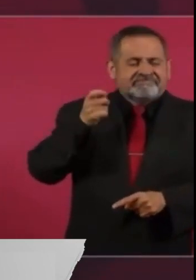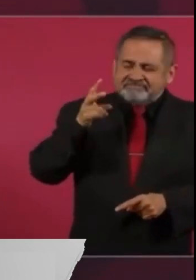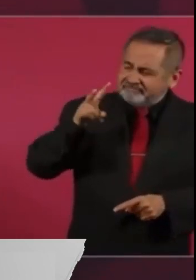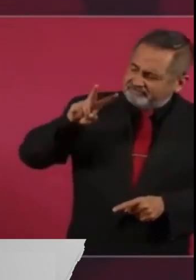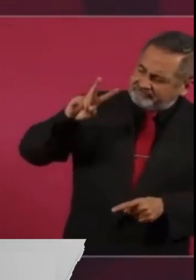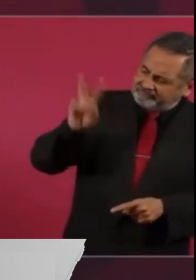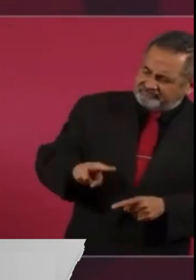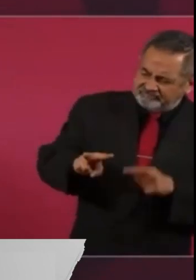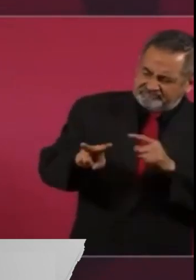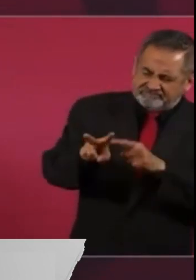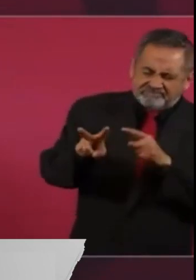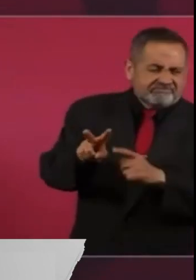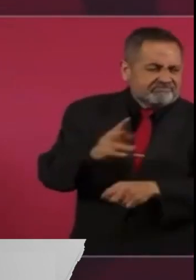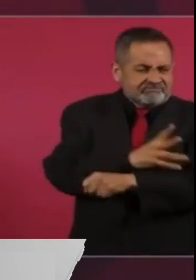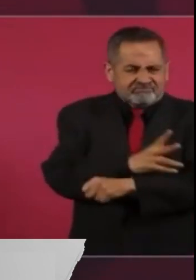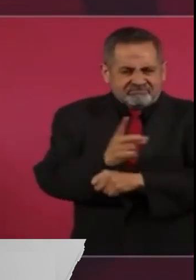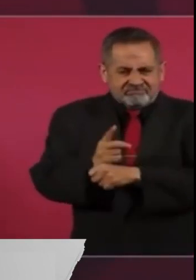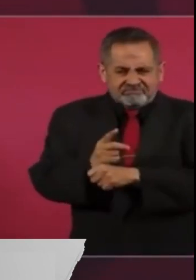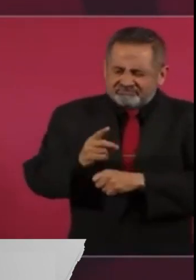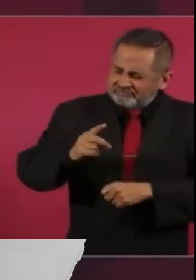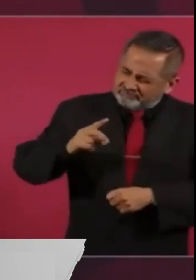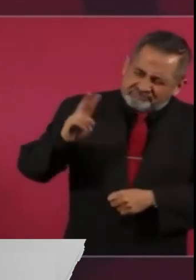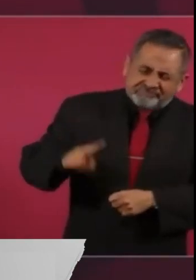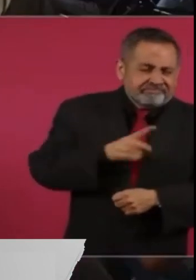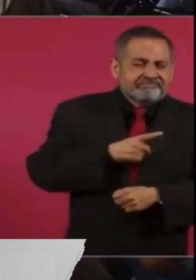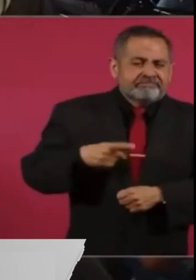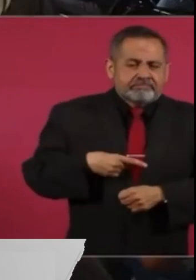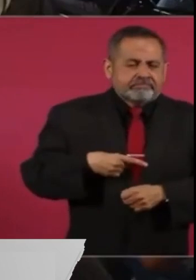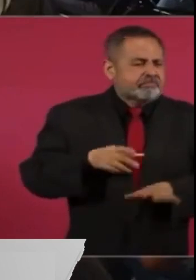honestidad en cualquier oficio.